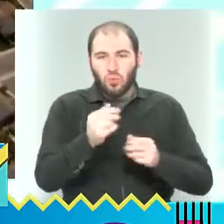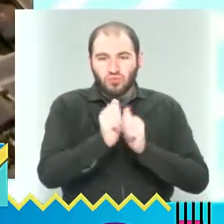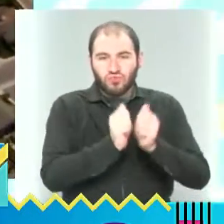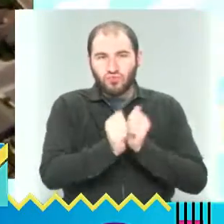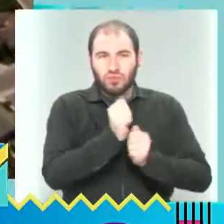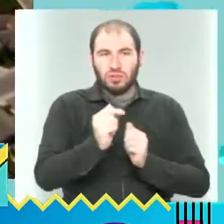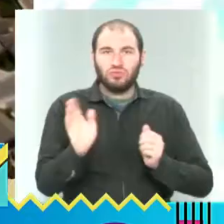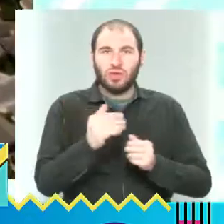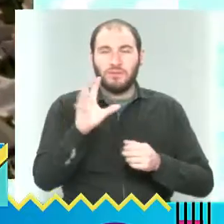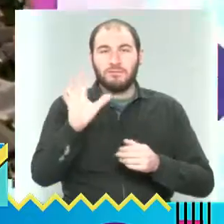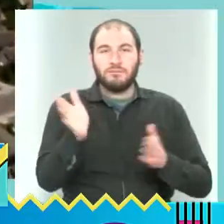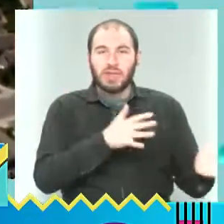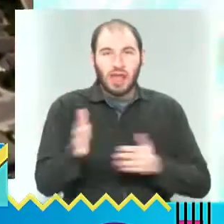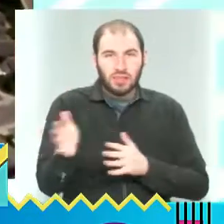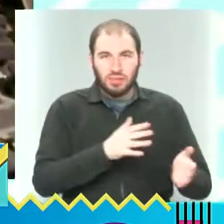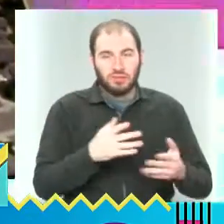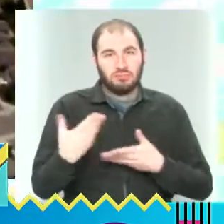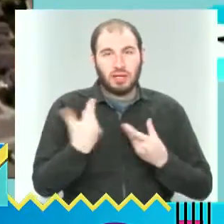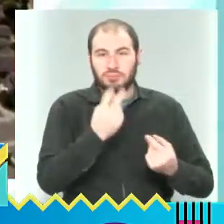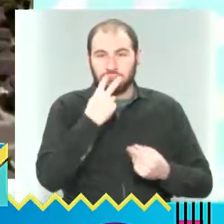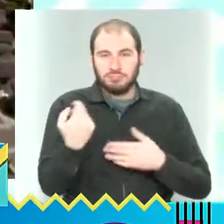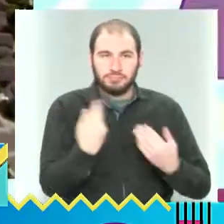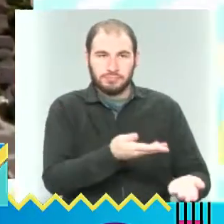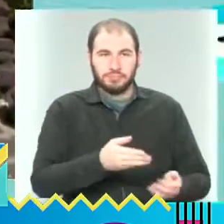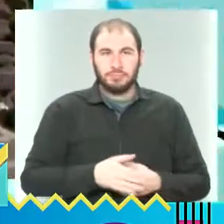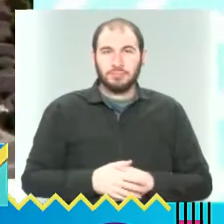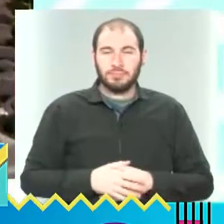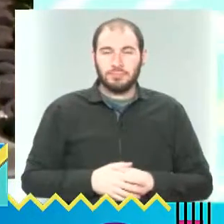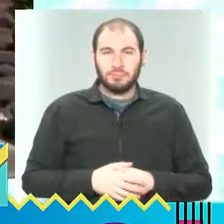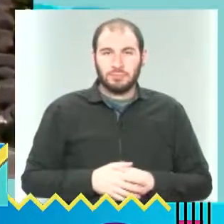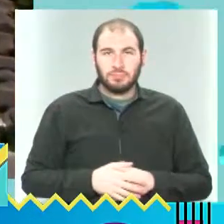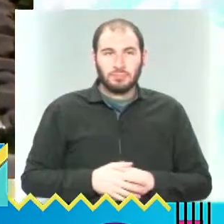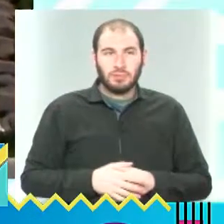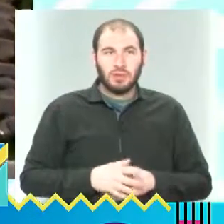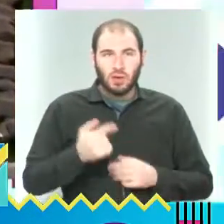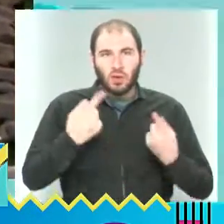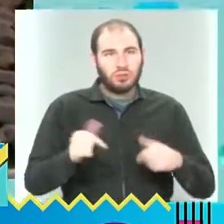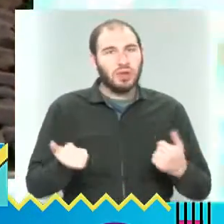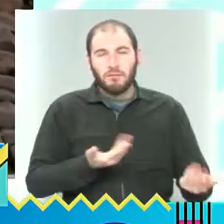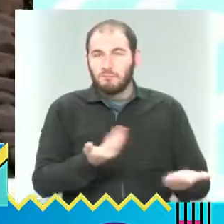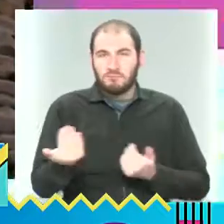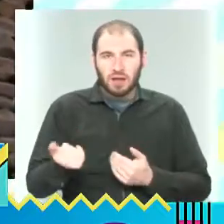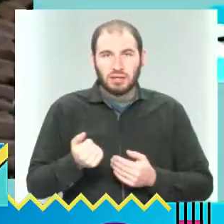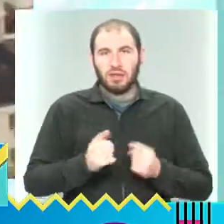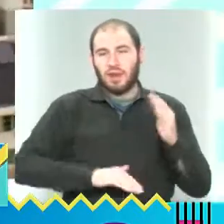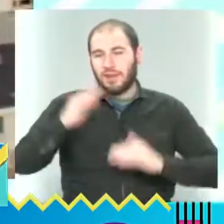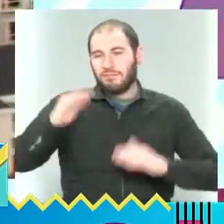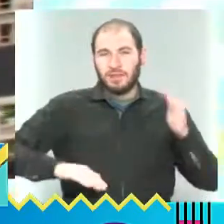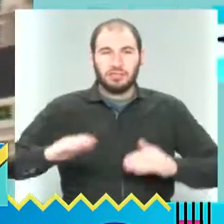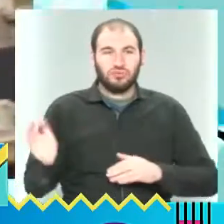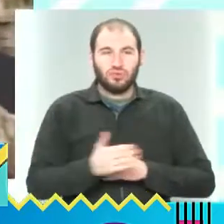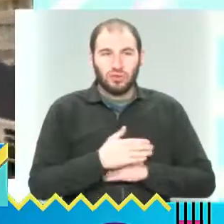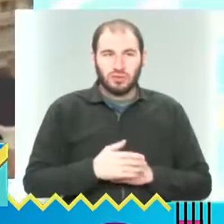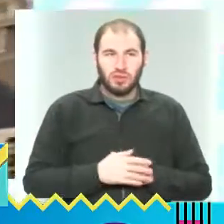usinas de tipo eólicas que nos podrían estar aportando energía. Es decir, que hay mucho por hacer, podemos hablar a todos niveles. Ahí, a ese nivel